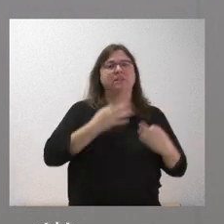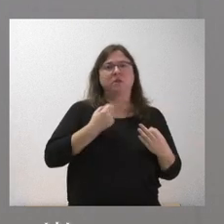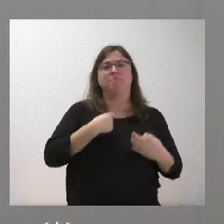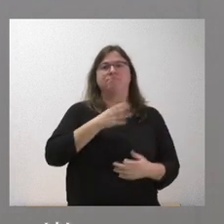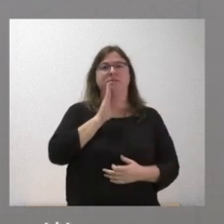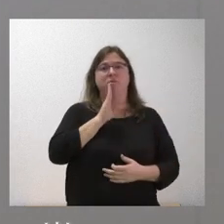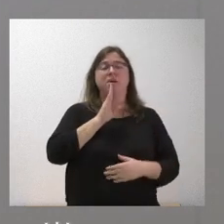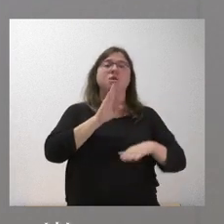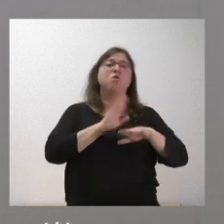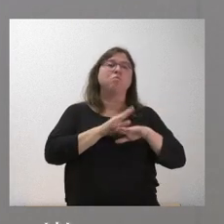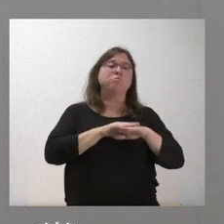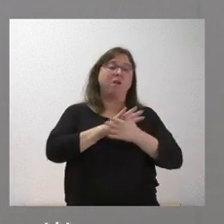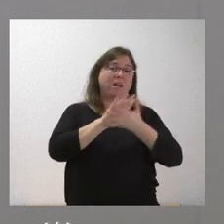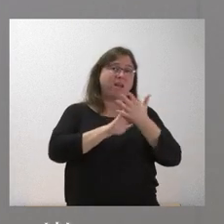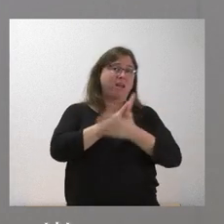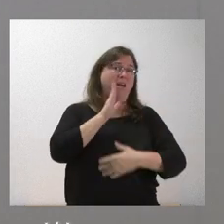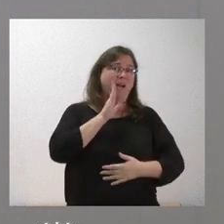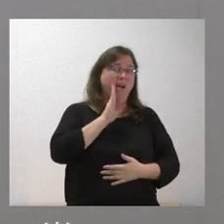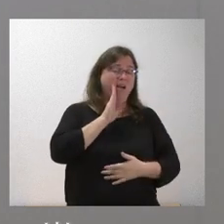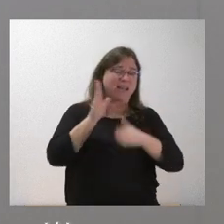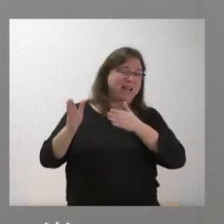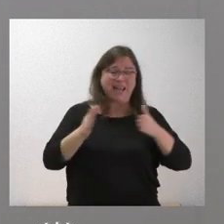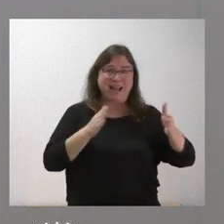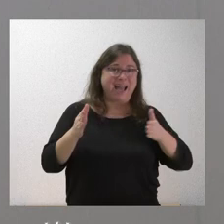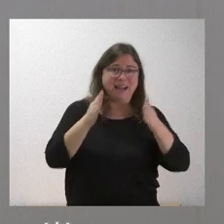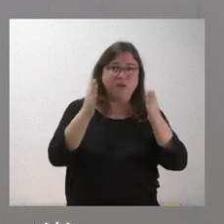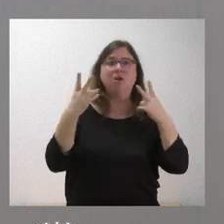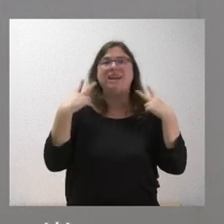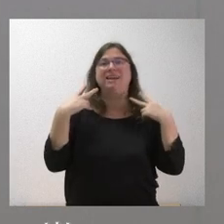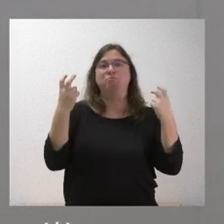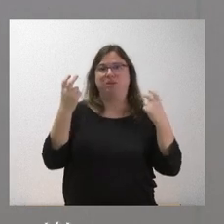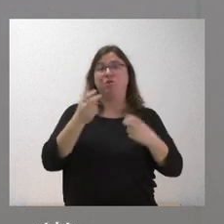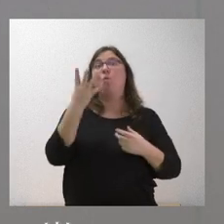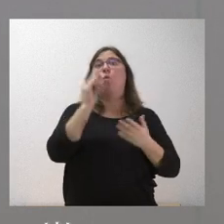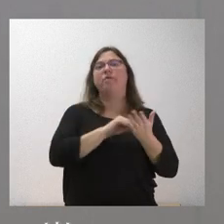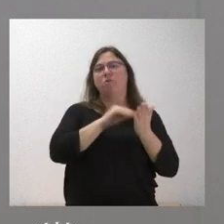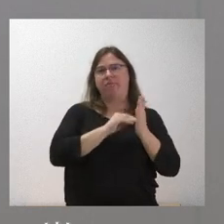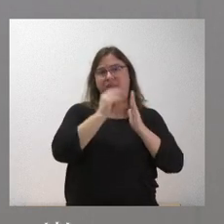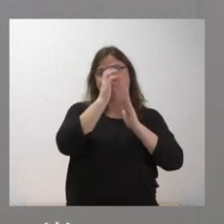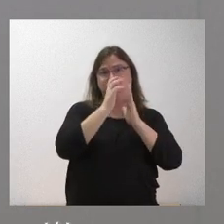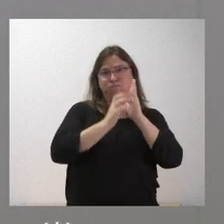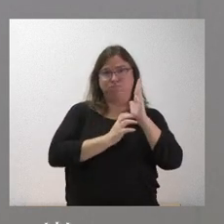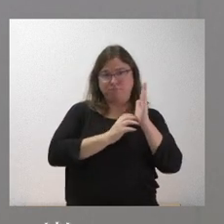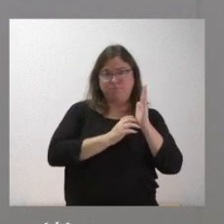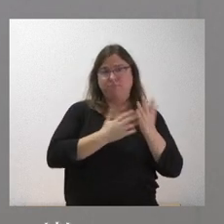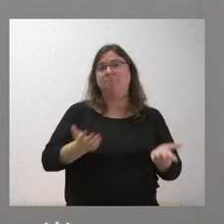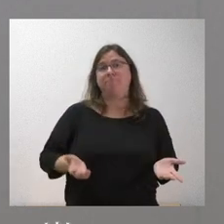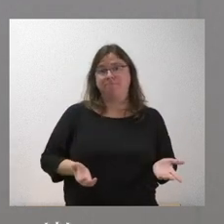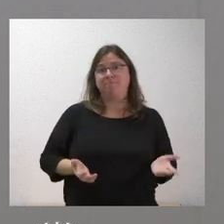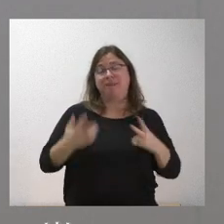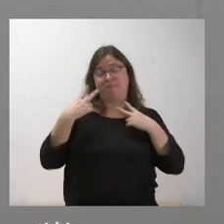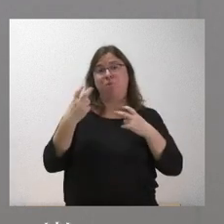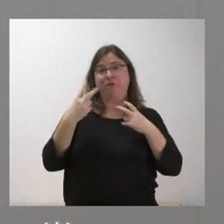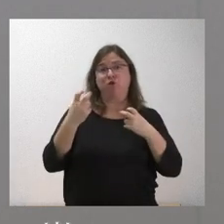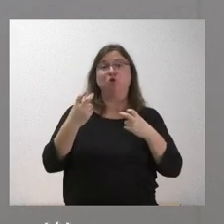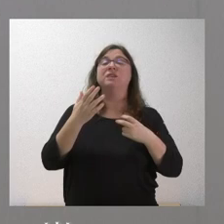porque de lo que estábamos hablando antes es que hay una senda de bajada de impuestos Esta es la cuarta bajada de impuestos que hacemos en los últimos años cuando alguien